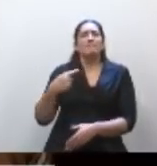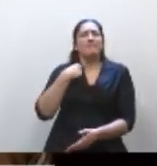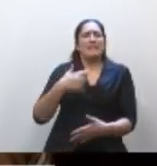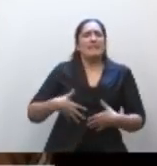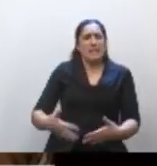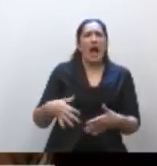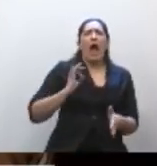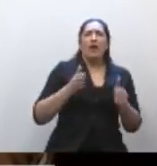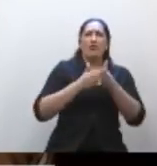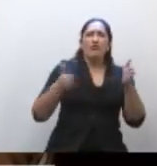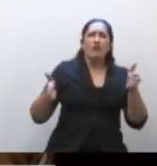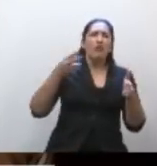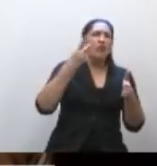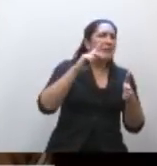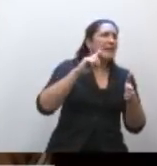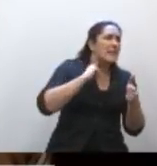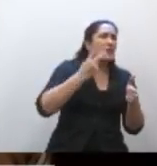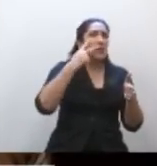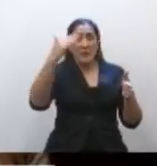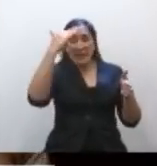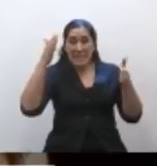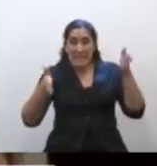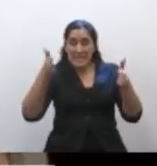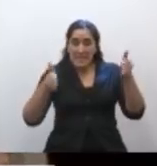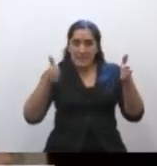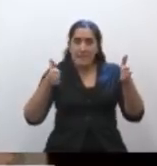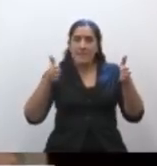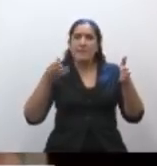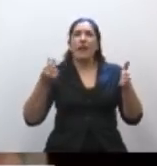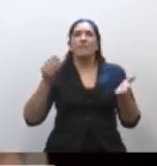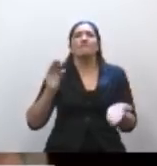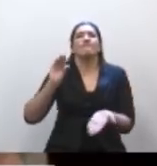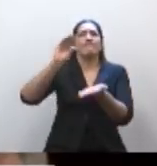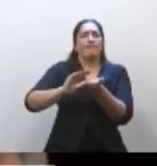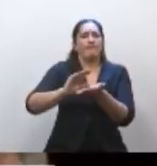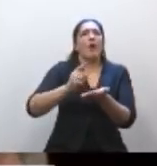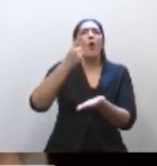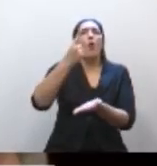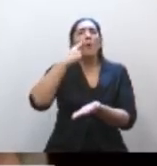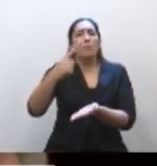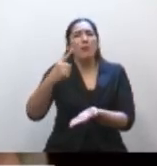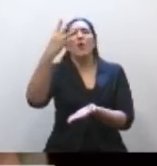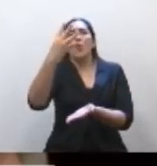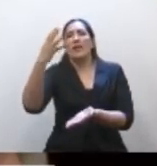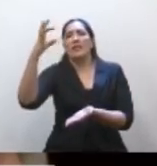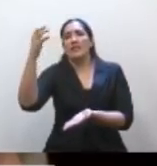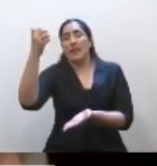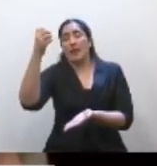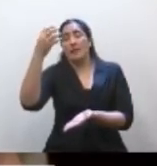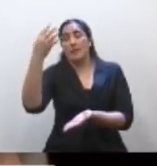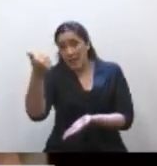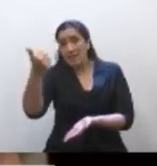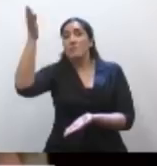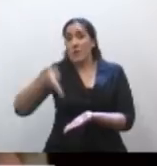2015 se incrementó un mil 46% los